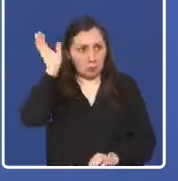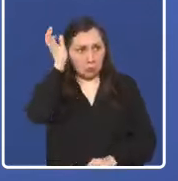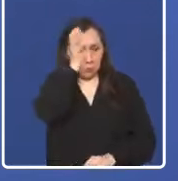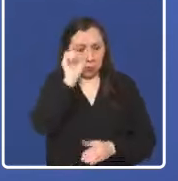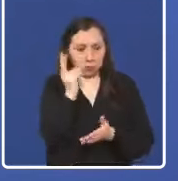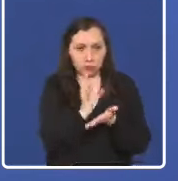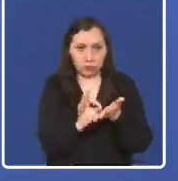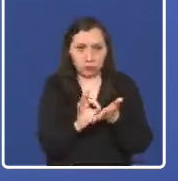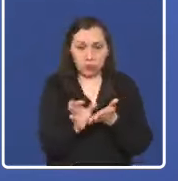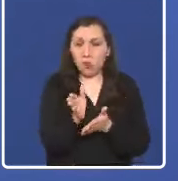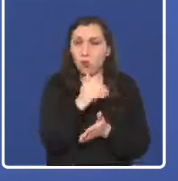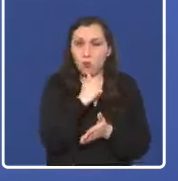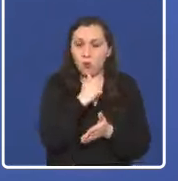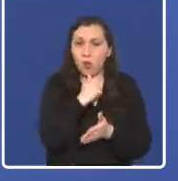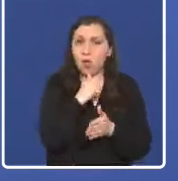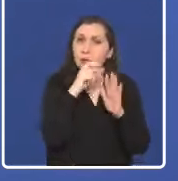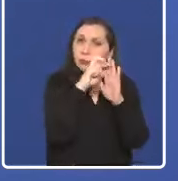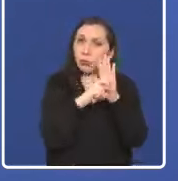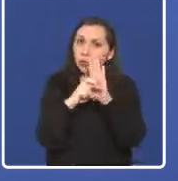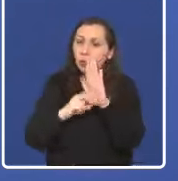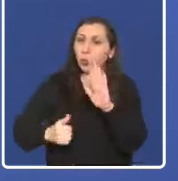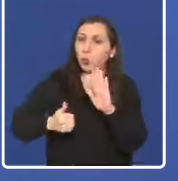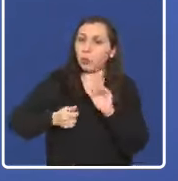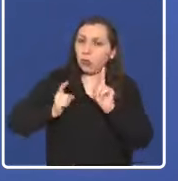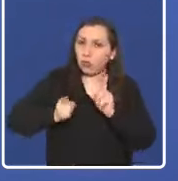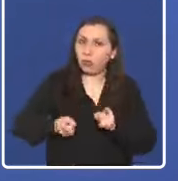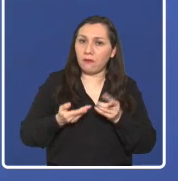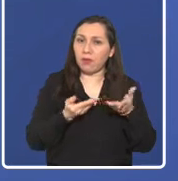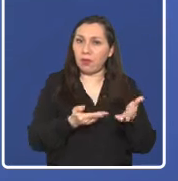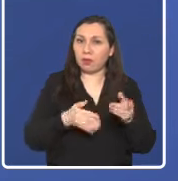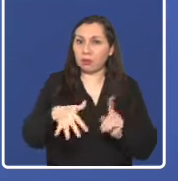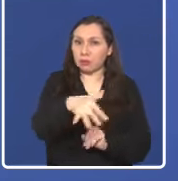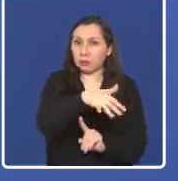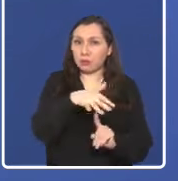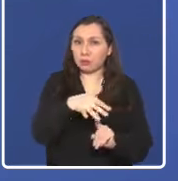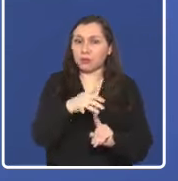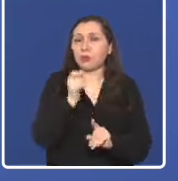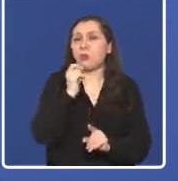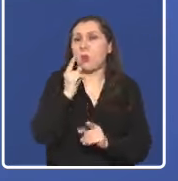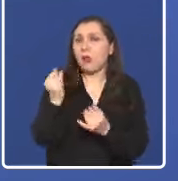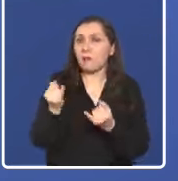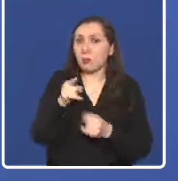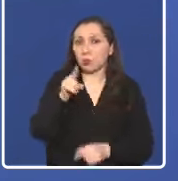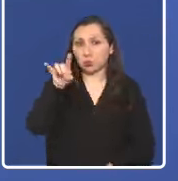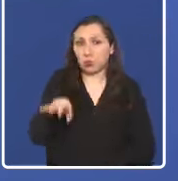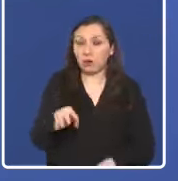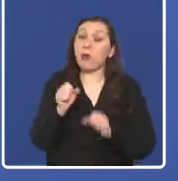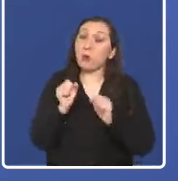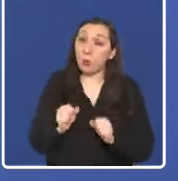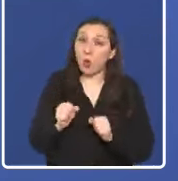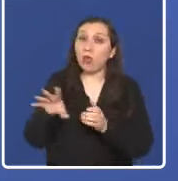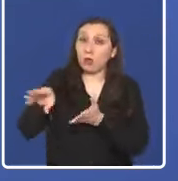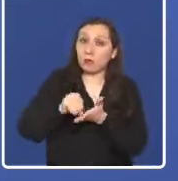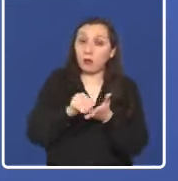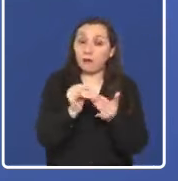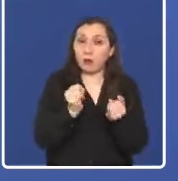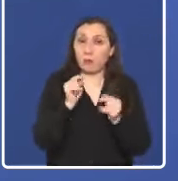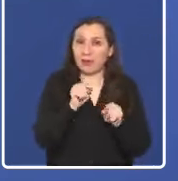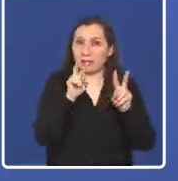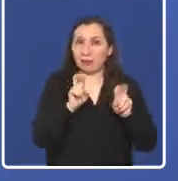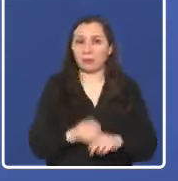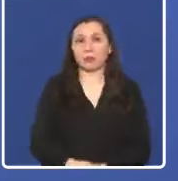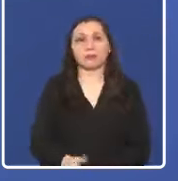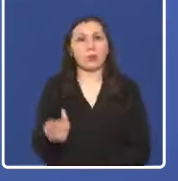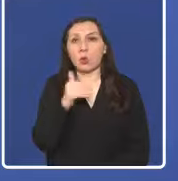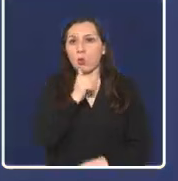hubo tampoco la aplicación de los protocolos que debiesen existir en este tipo de casos. ¿Qué información tenía usted y si ha podido también recabar antecedentes al respecto?